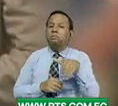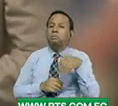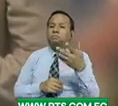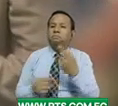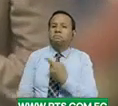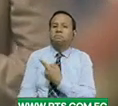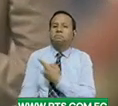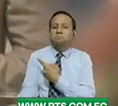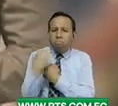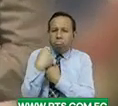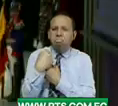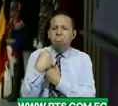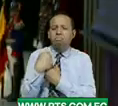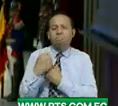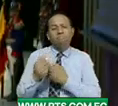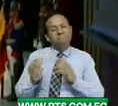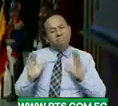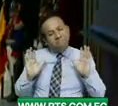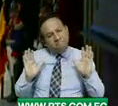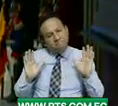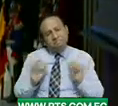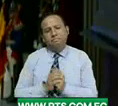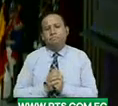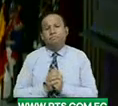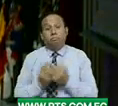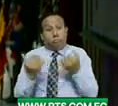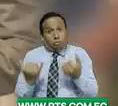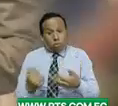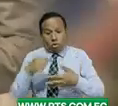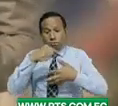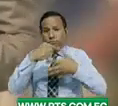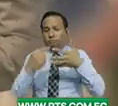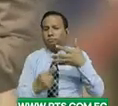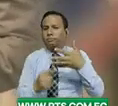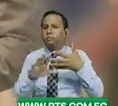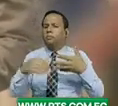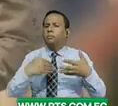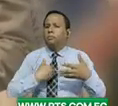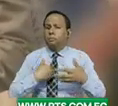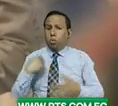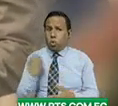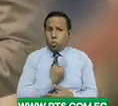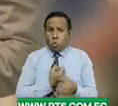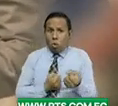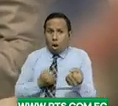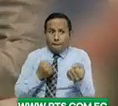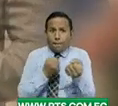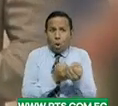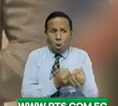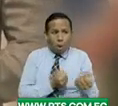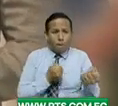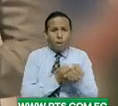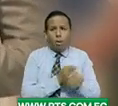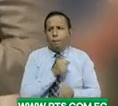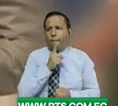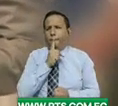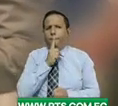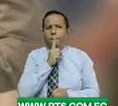Poniendo los puntos sobre las íes. Jamás estaremos a favor de la impunidad y jamás